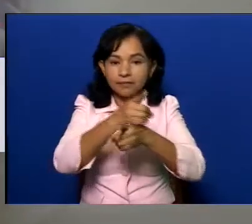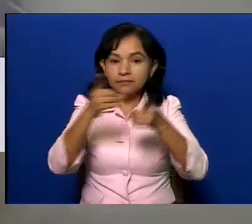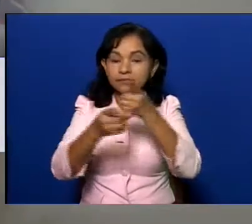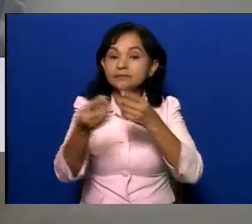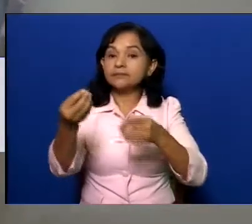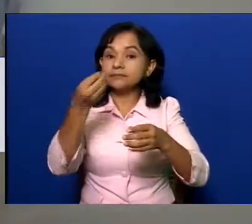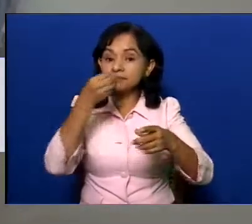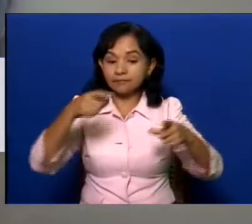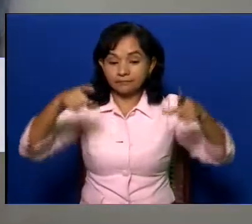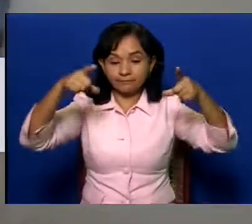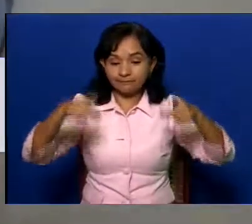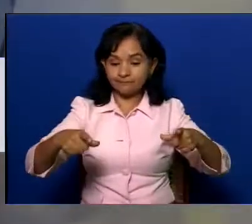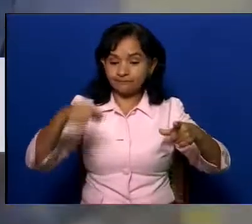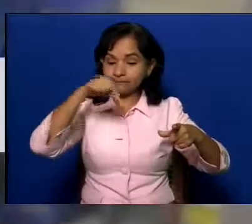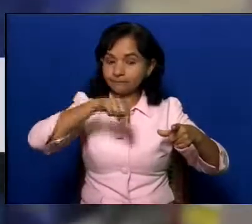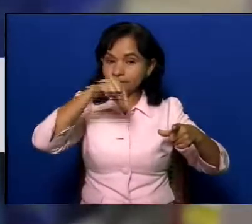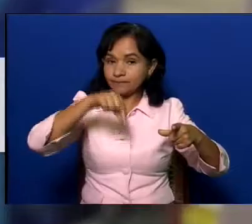y los alimentos